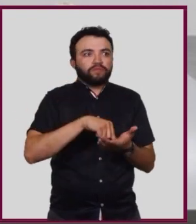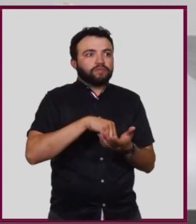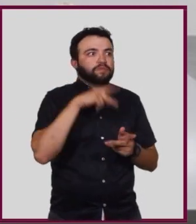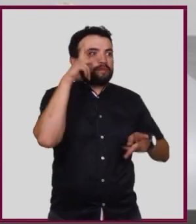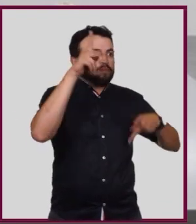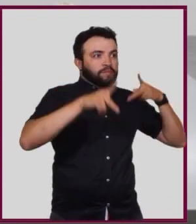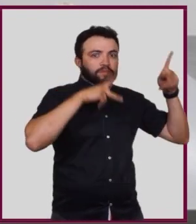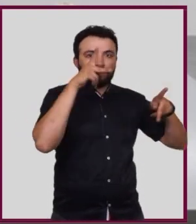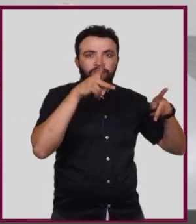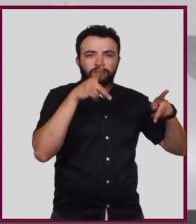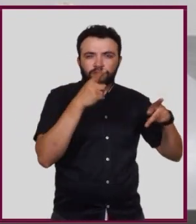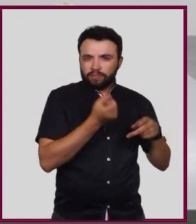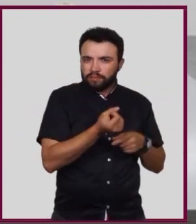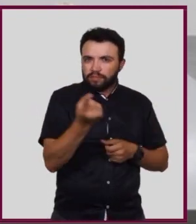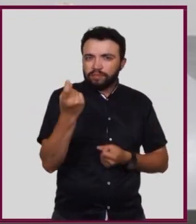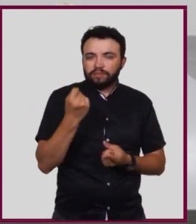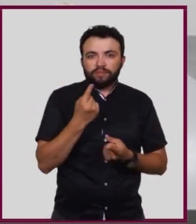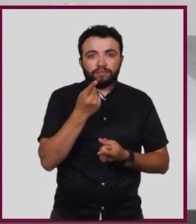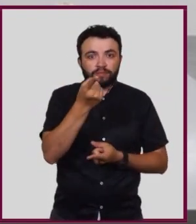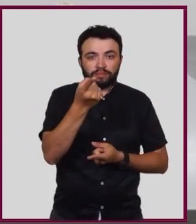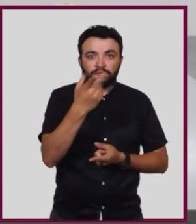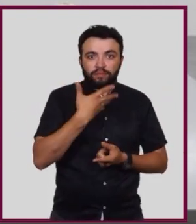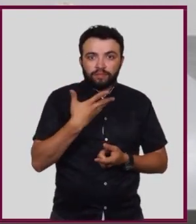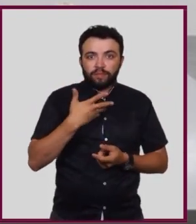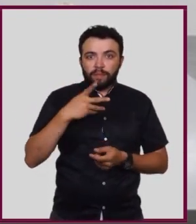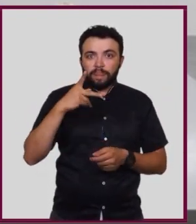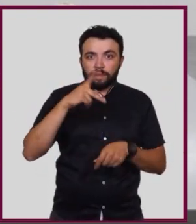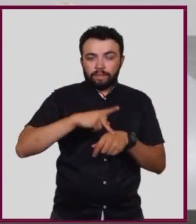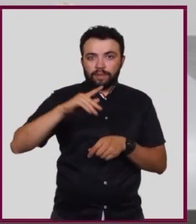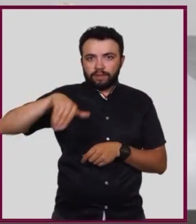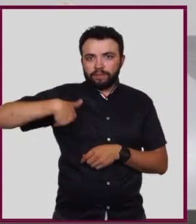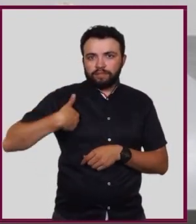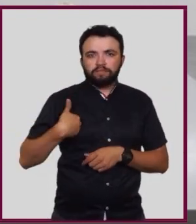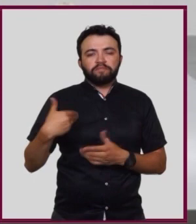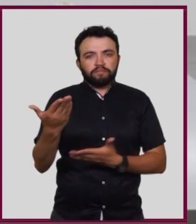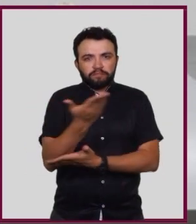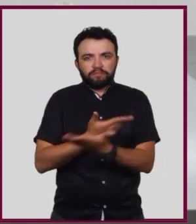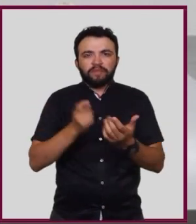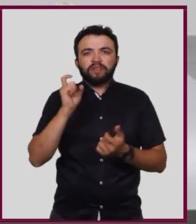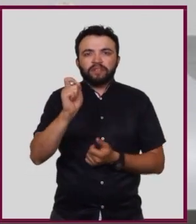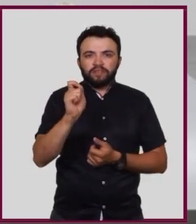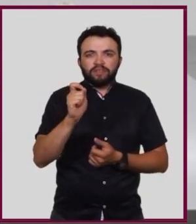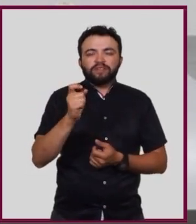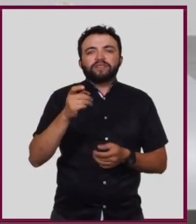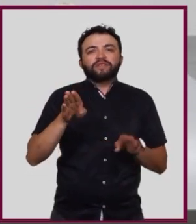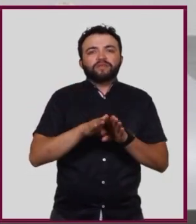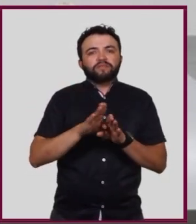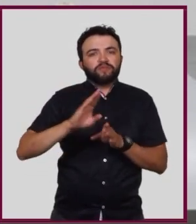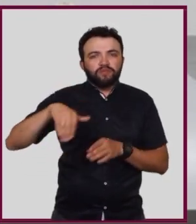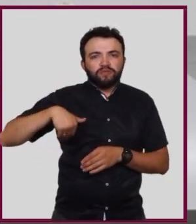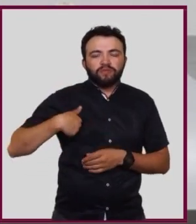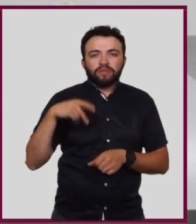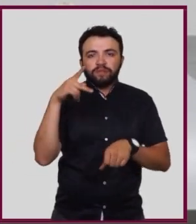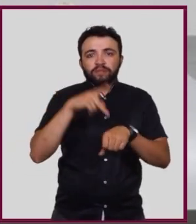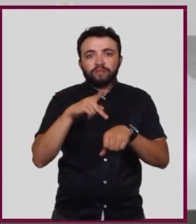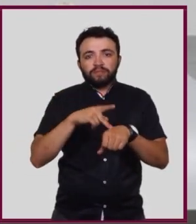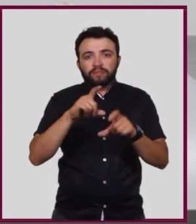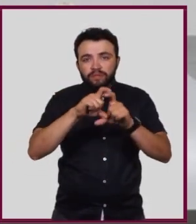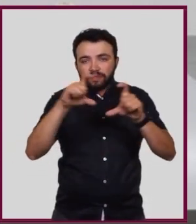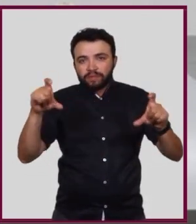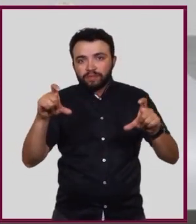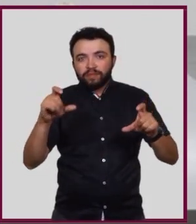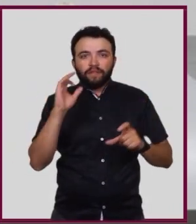de recordar los lugares que visitan. ¿Alguno de ustedes colecciona piedras? Compártenos qué coleccionan y por qué. Únanse